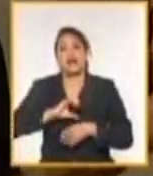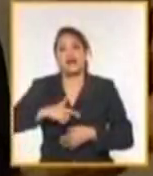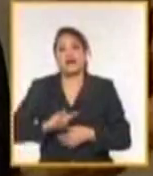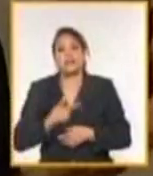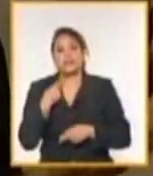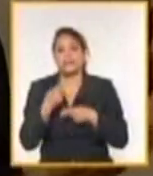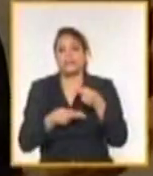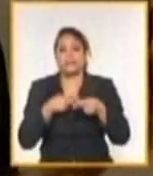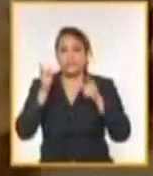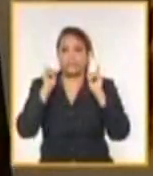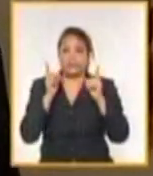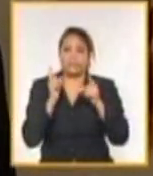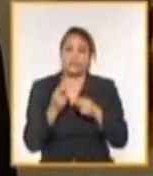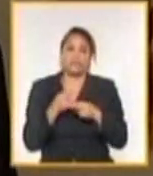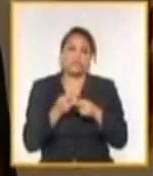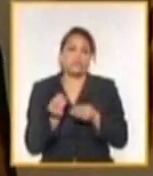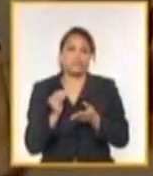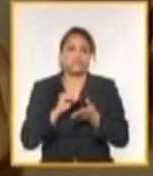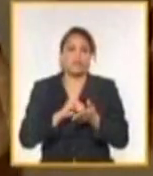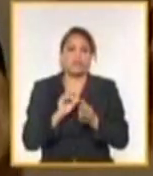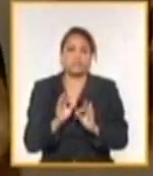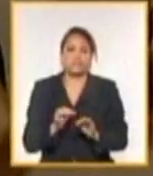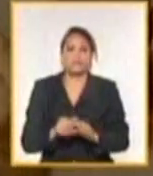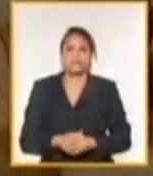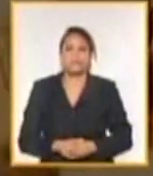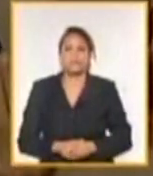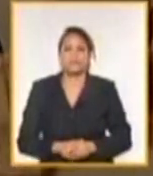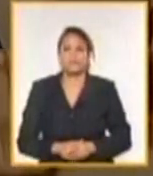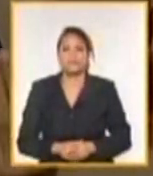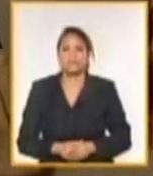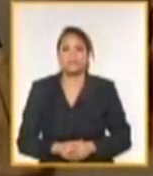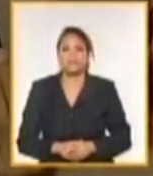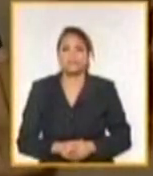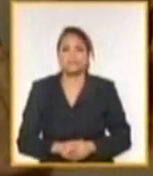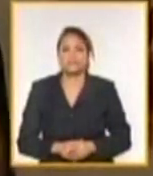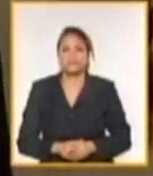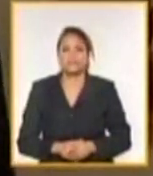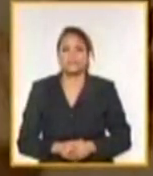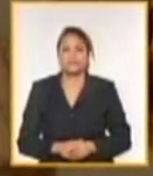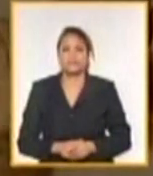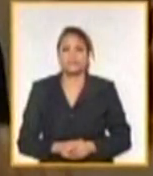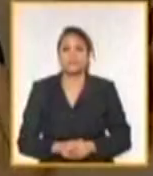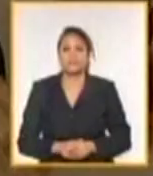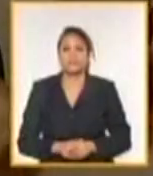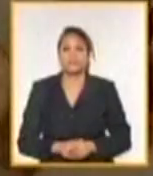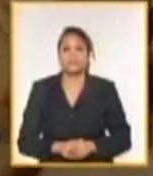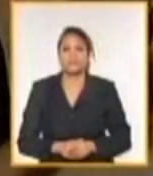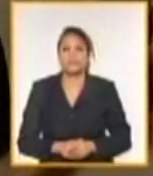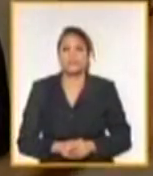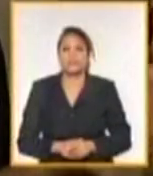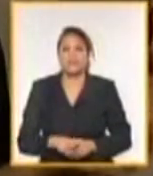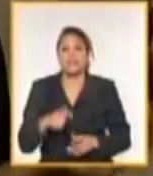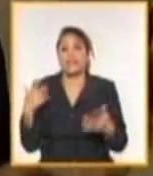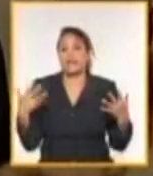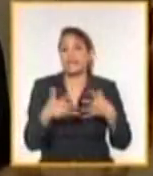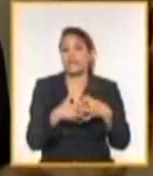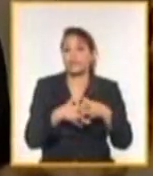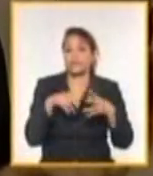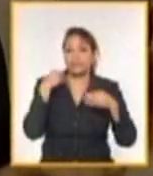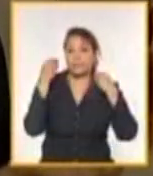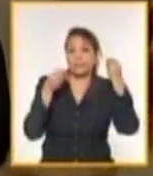política. Ahí está la clave entre la relación entre el